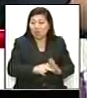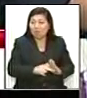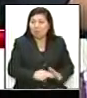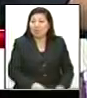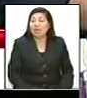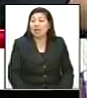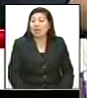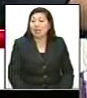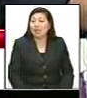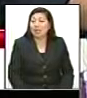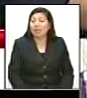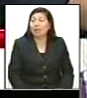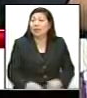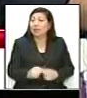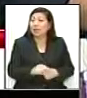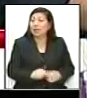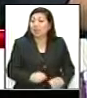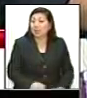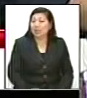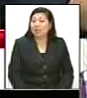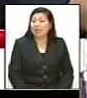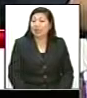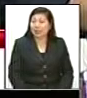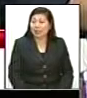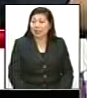fundante de la nación.